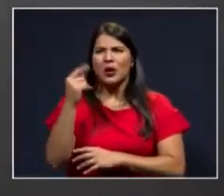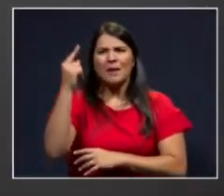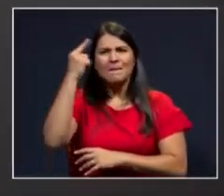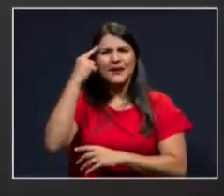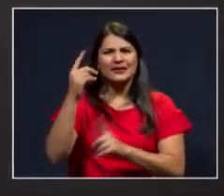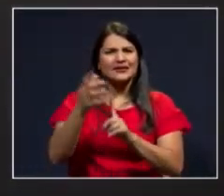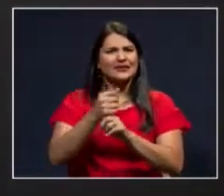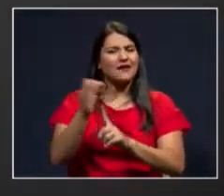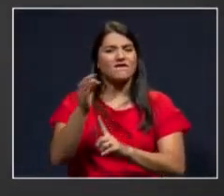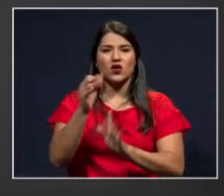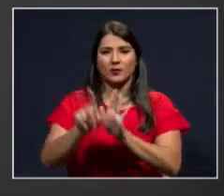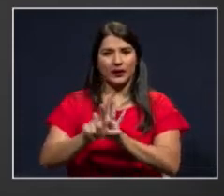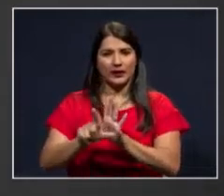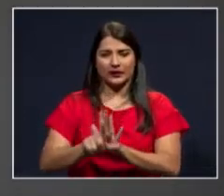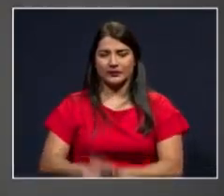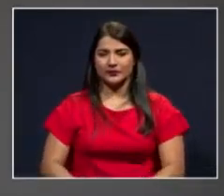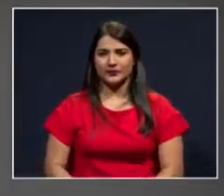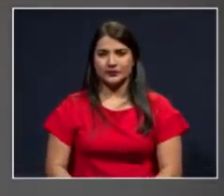autoridades de Israel.